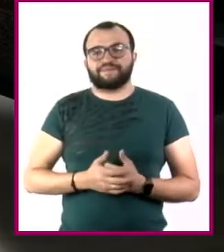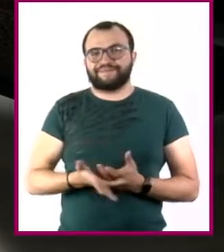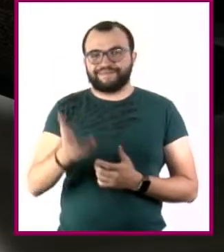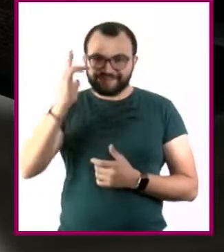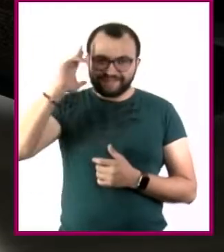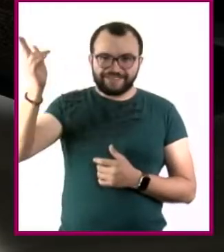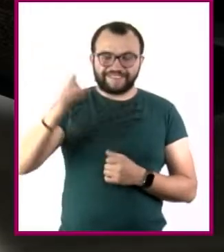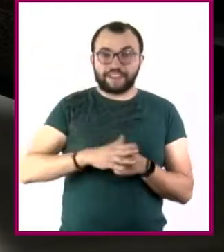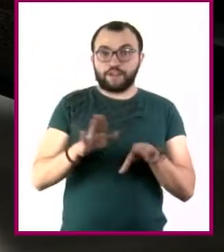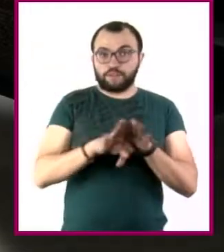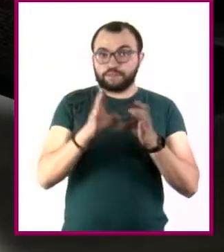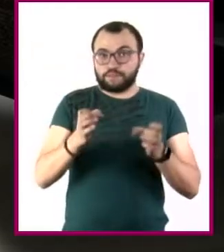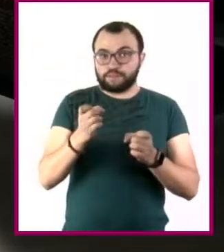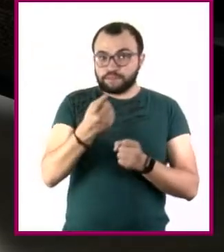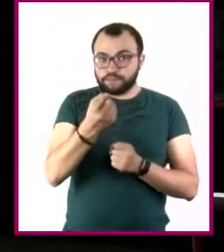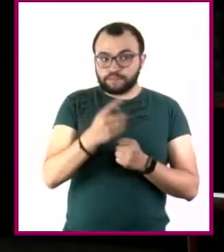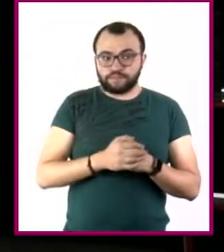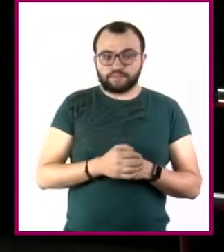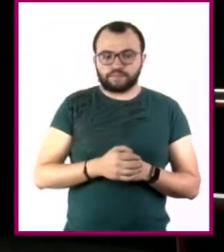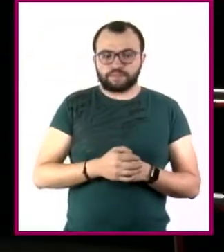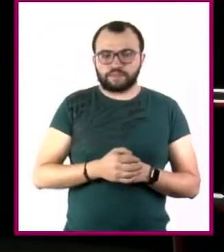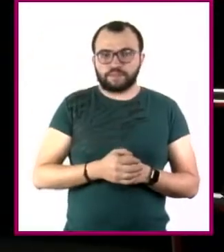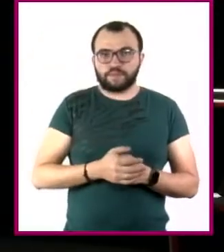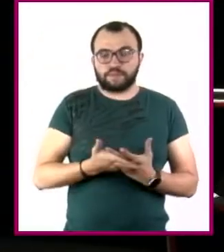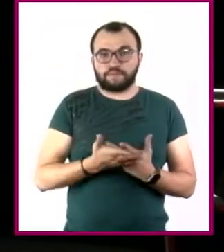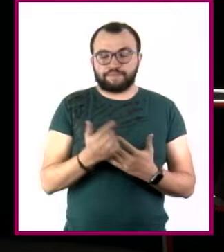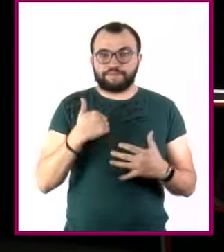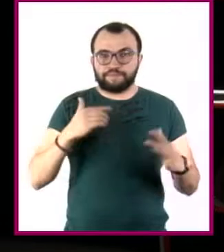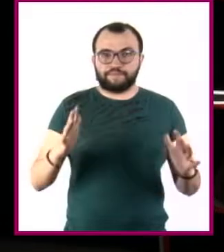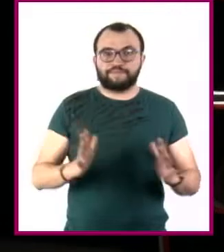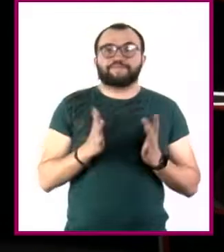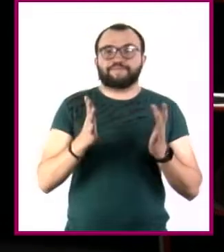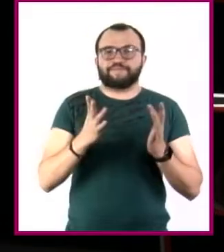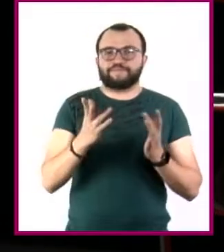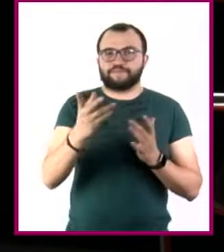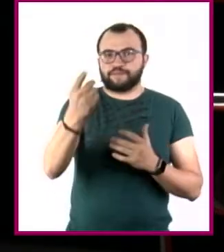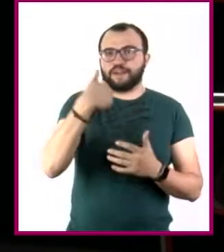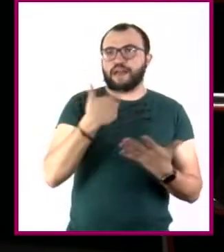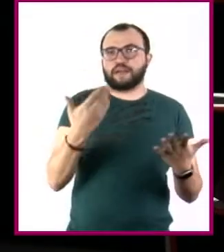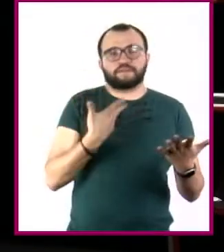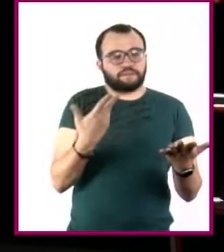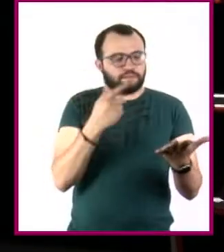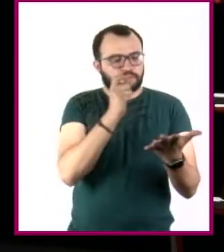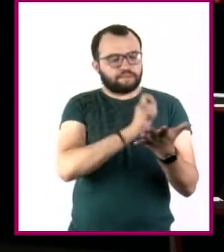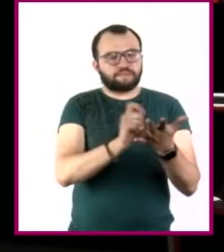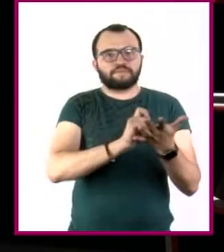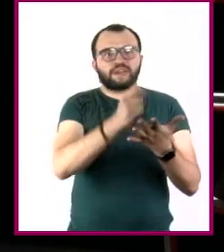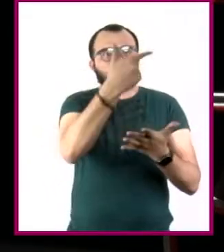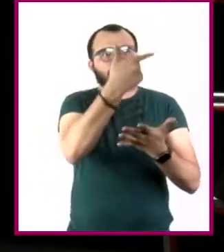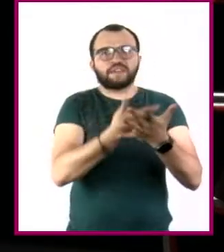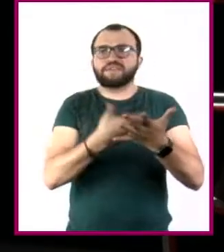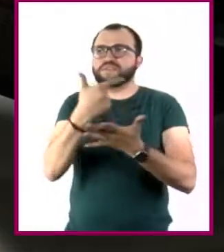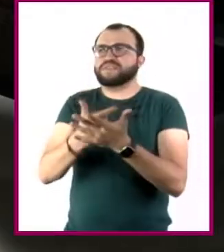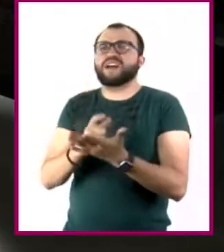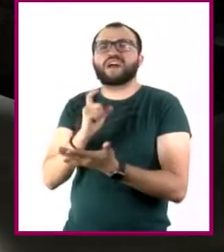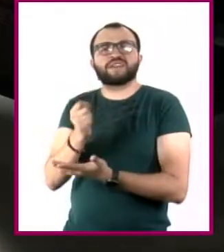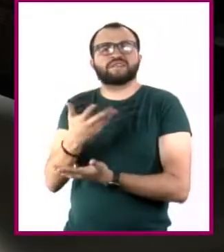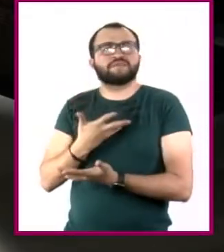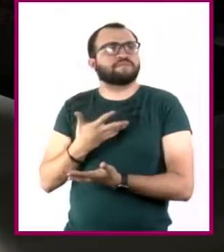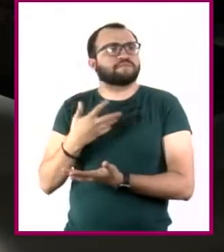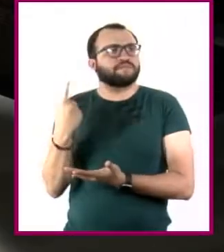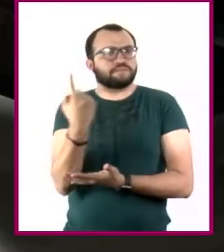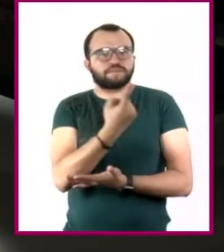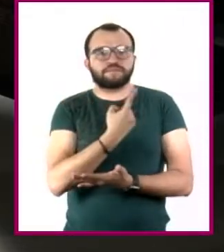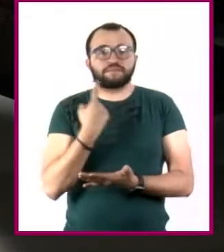Hola, ¿cómo estás? Me tomaste por sorpresa. Estaba haciendo un inventario de lo que hay en el foro.